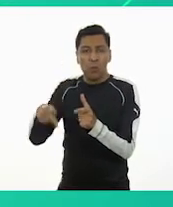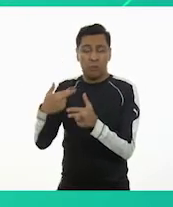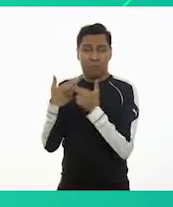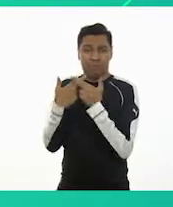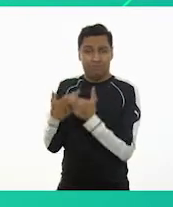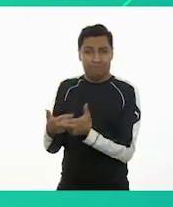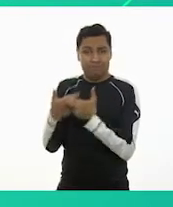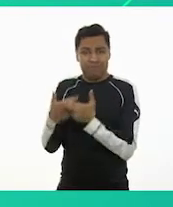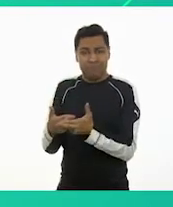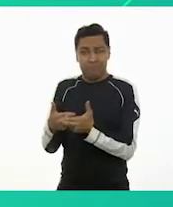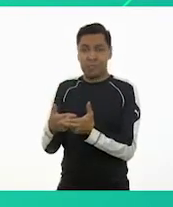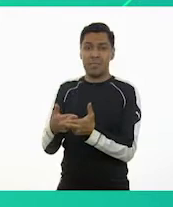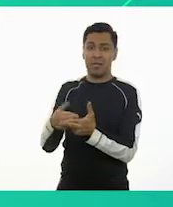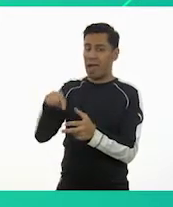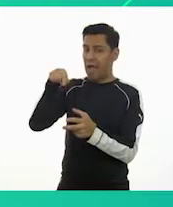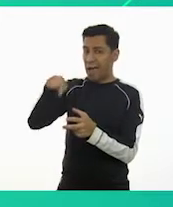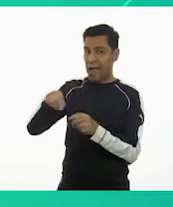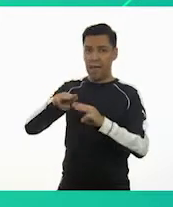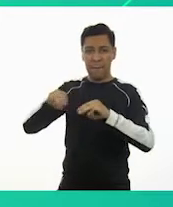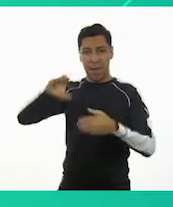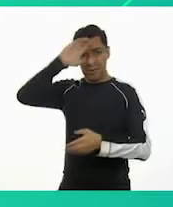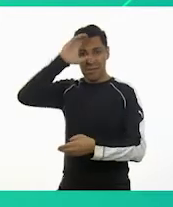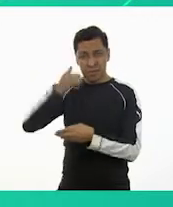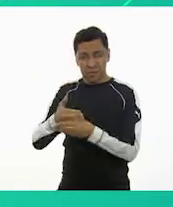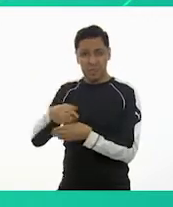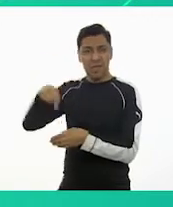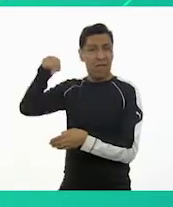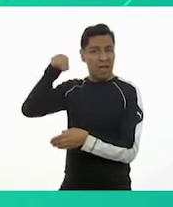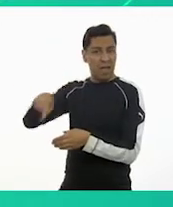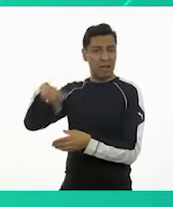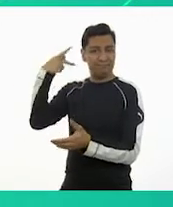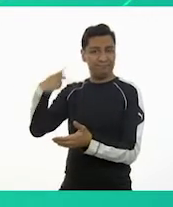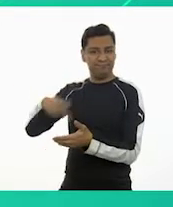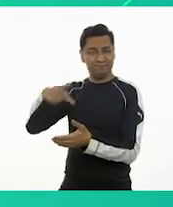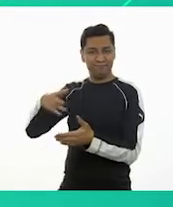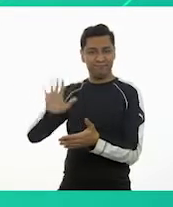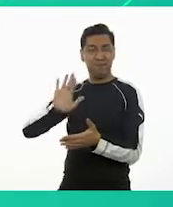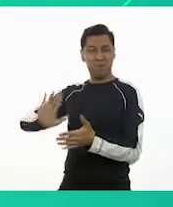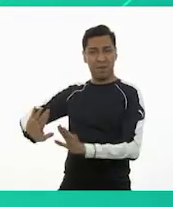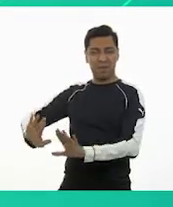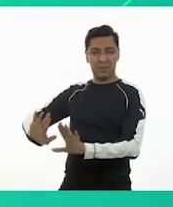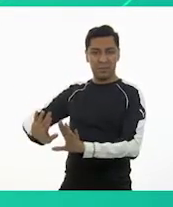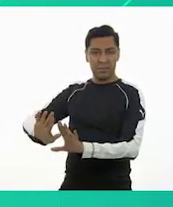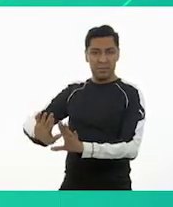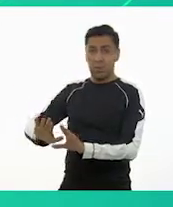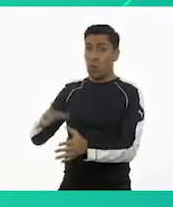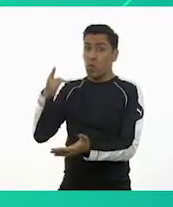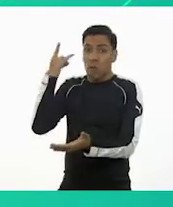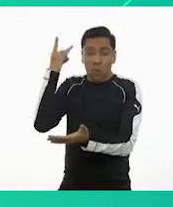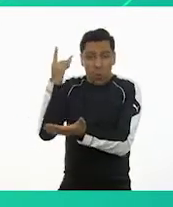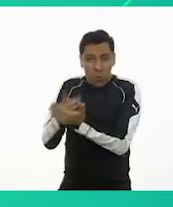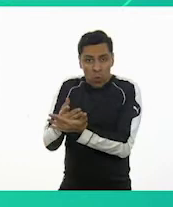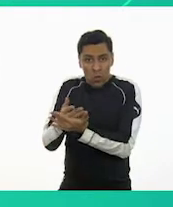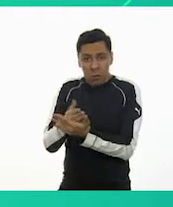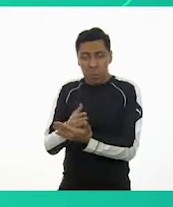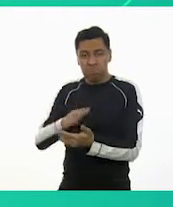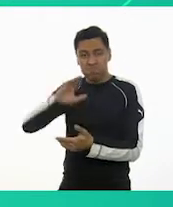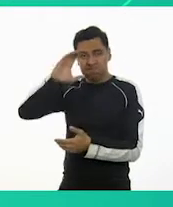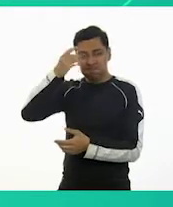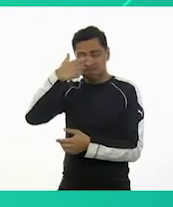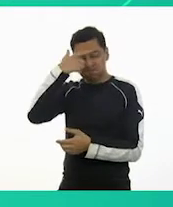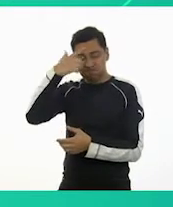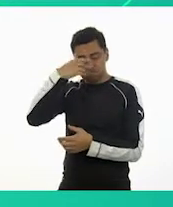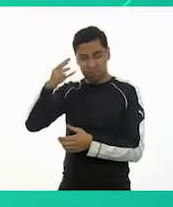se quedó en algún momento ahí en el Mar de Cortés, como atrapada. Es el único mamífero marino endémico para